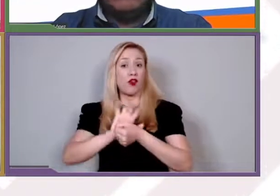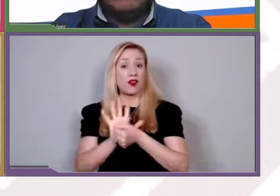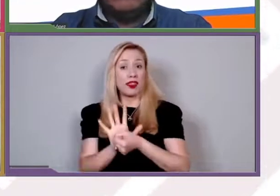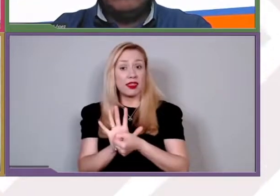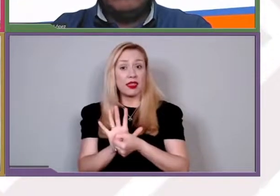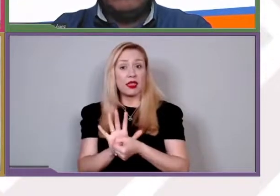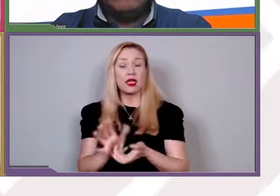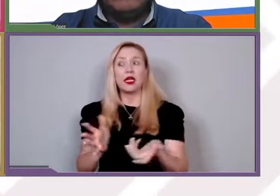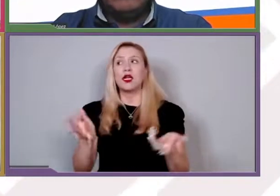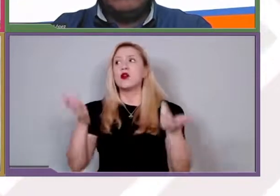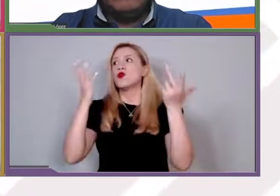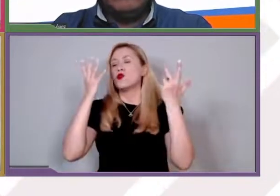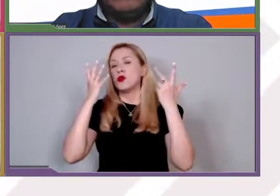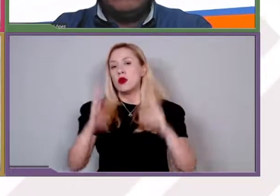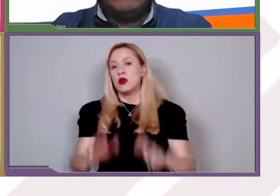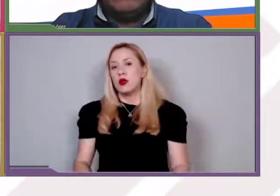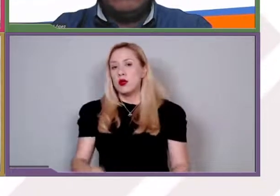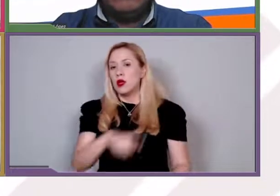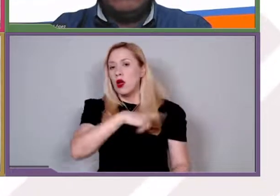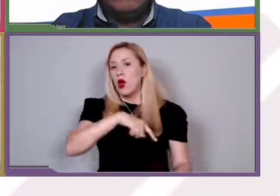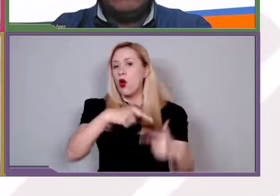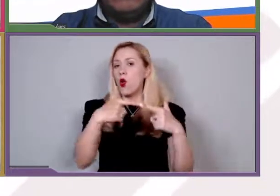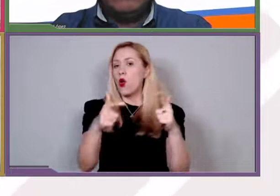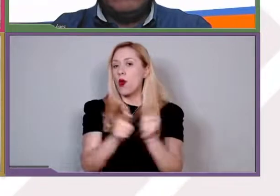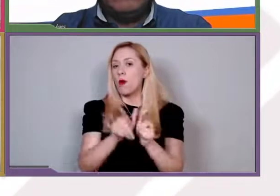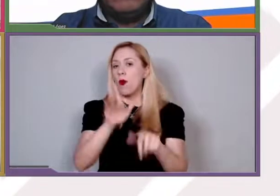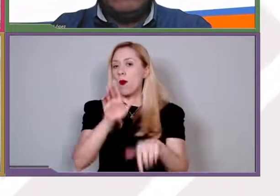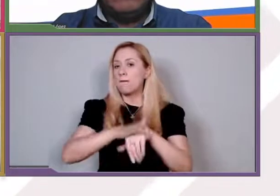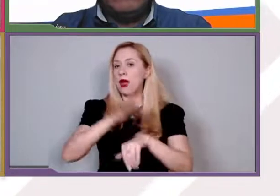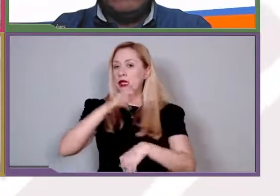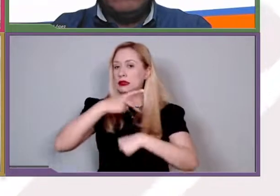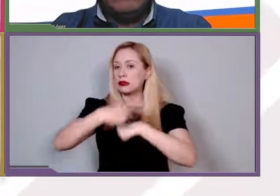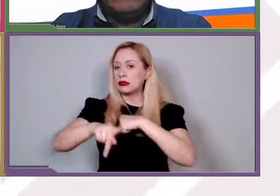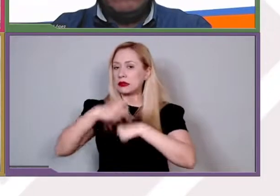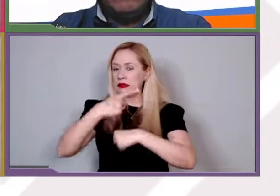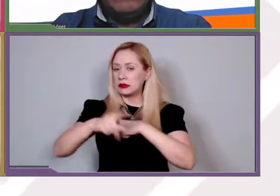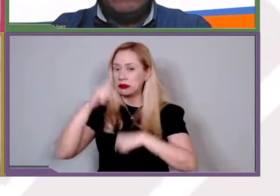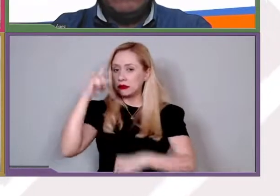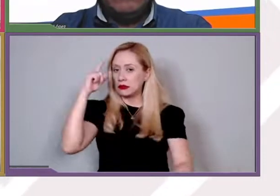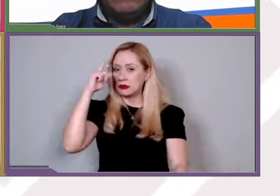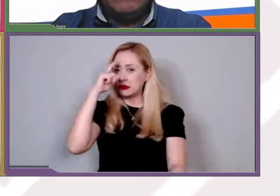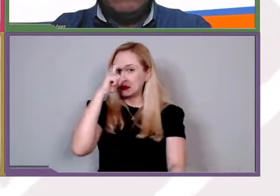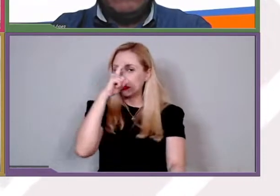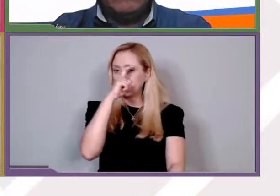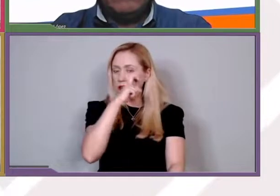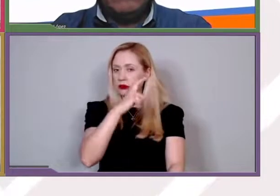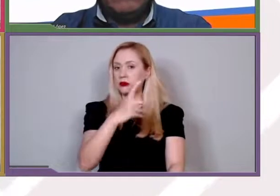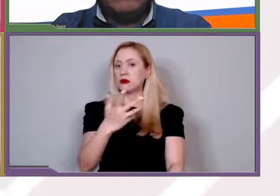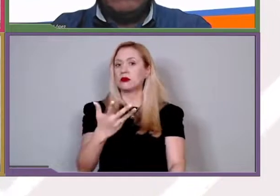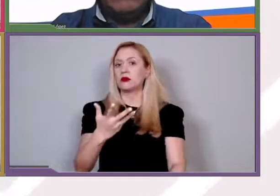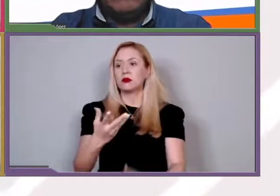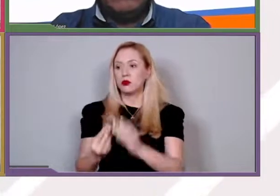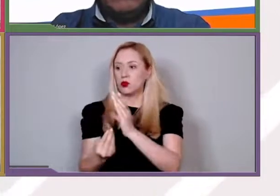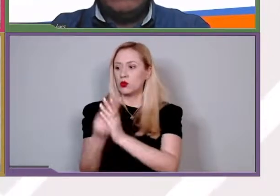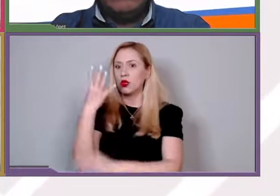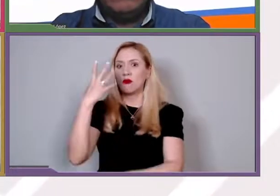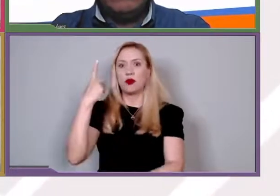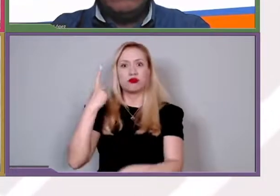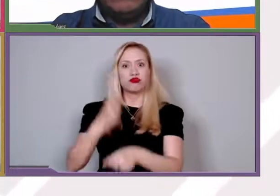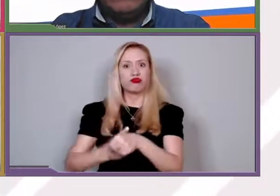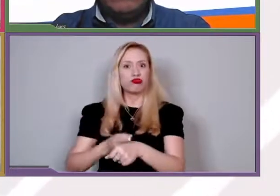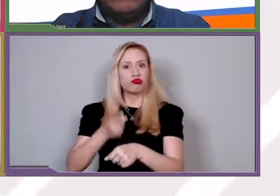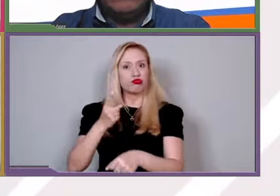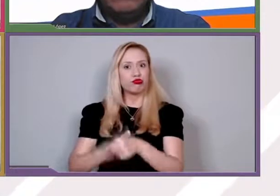pues es un grupo de riesgo y ese ser un grupo de riesgo ante esta nueva enfermedad ha